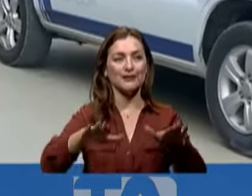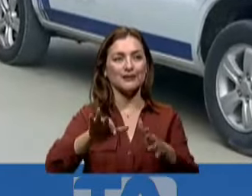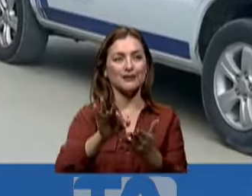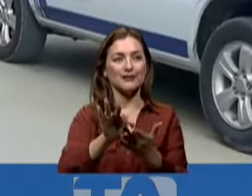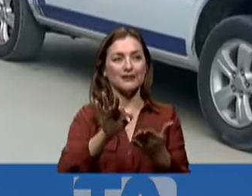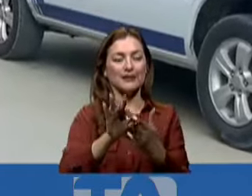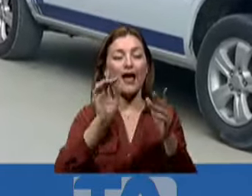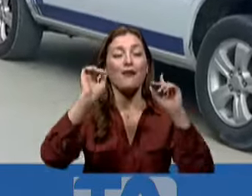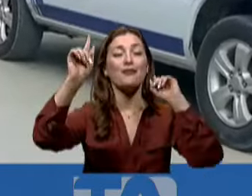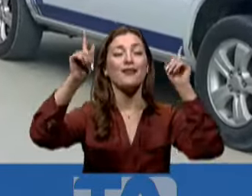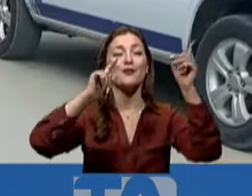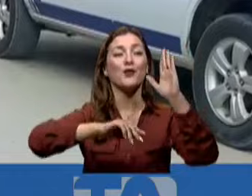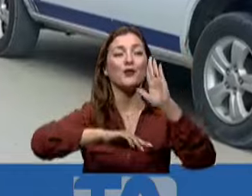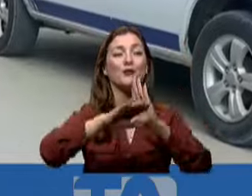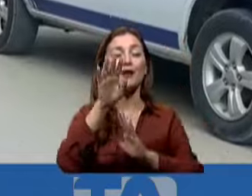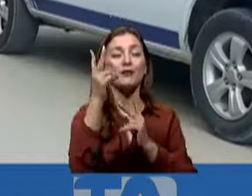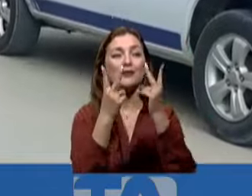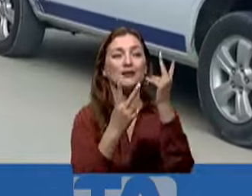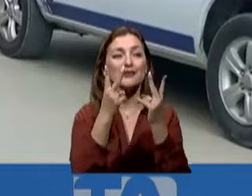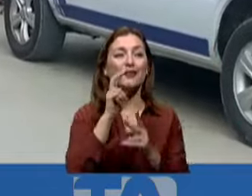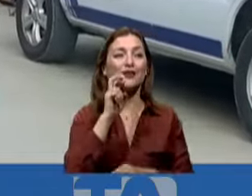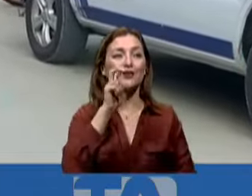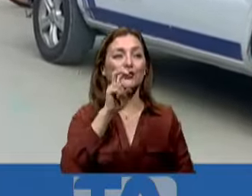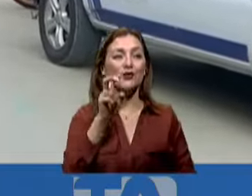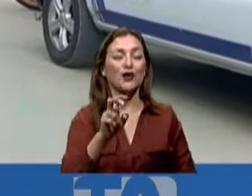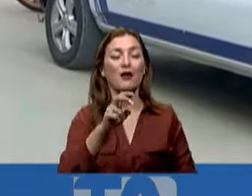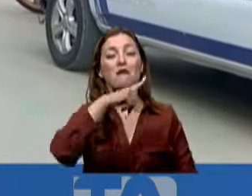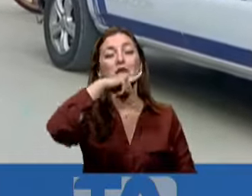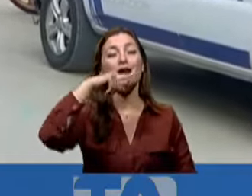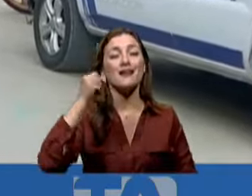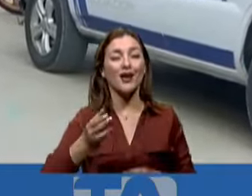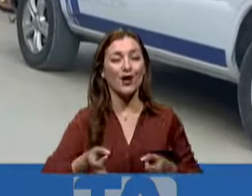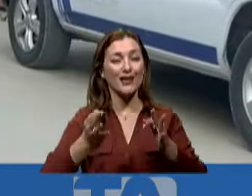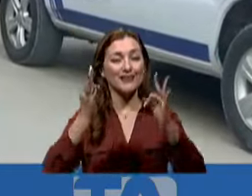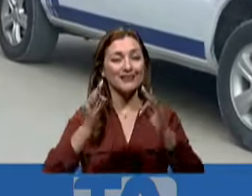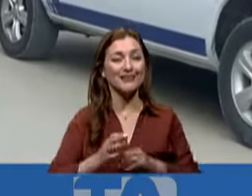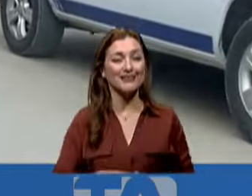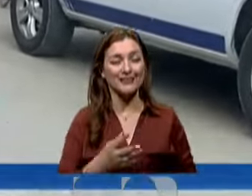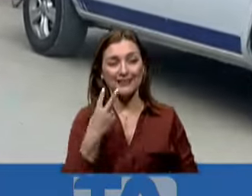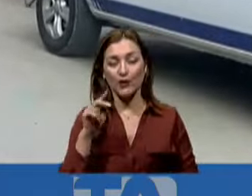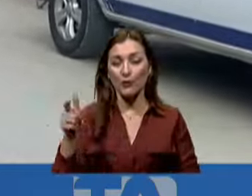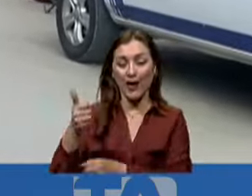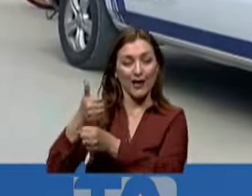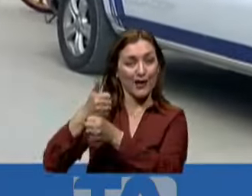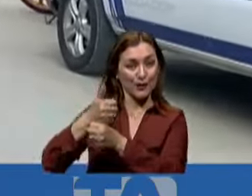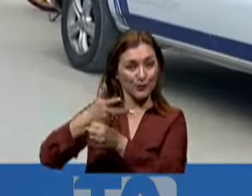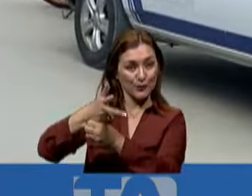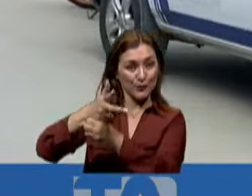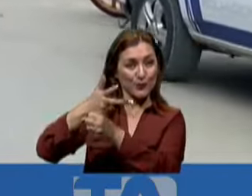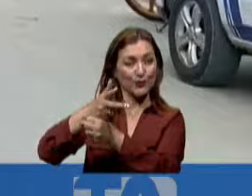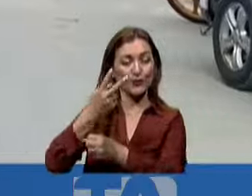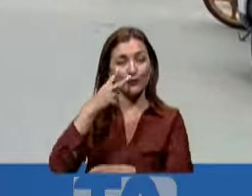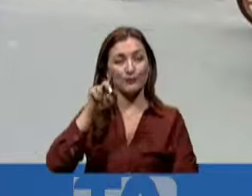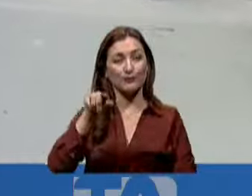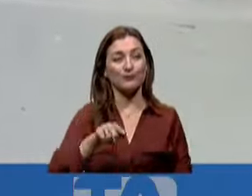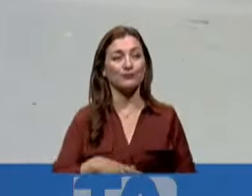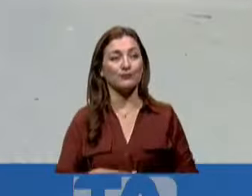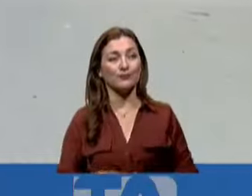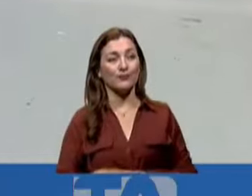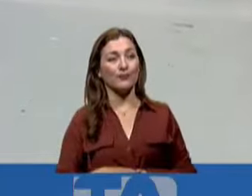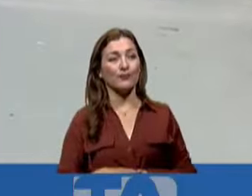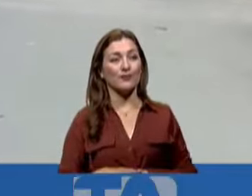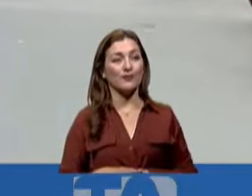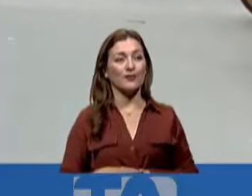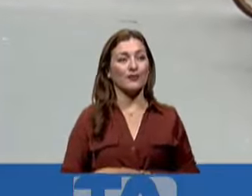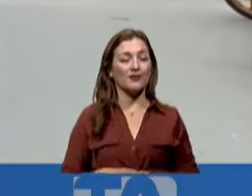Atacames, uno de los más visitados por los turistas en este feriado de carnaval. Si en producción me pueden ayudar, por favor, con imágenes para que ustedes vean cómo